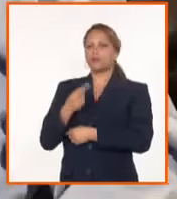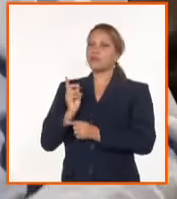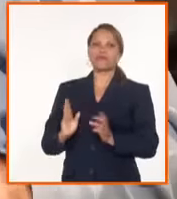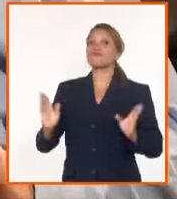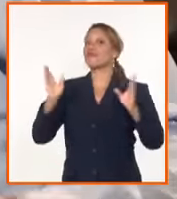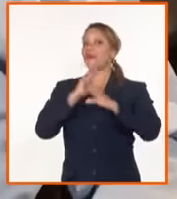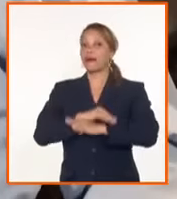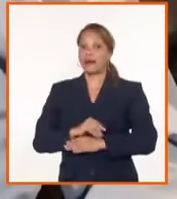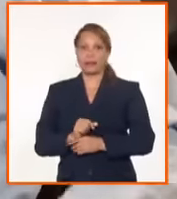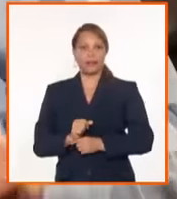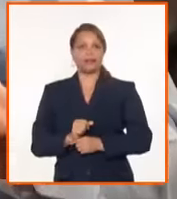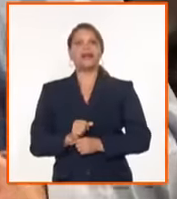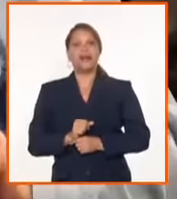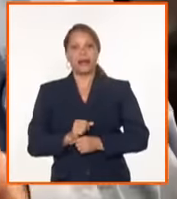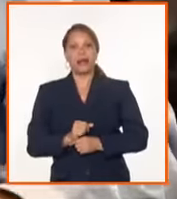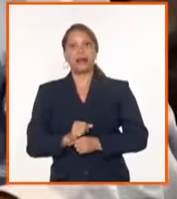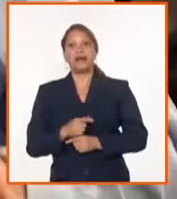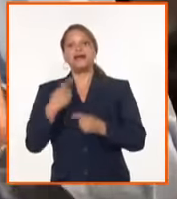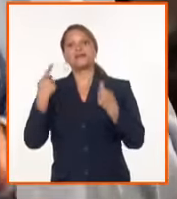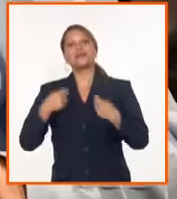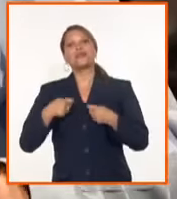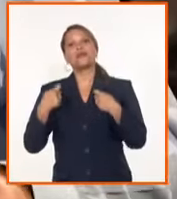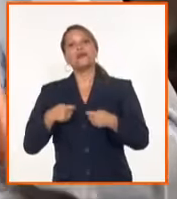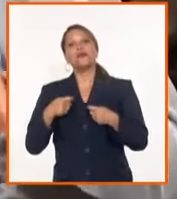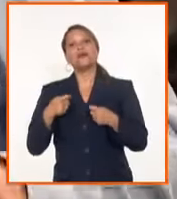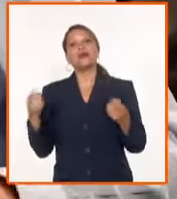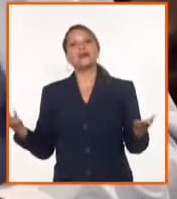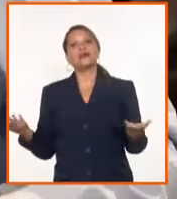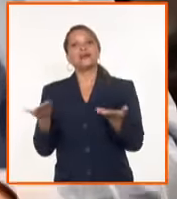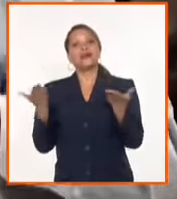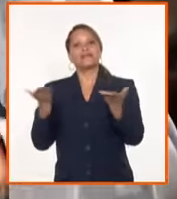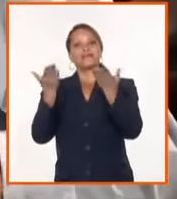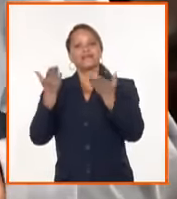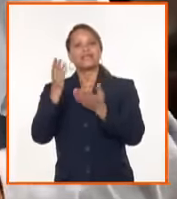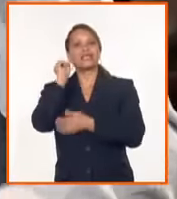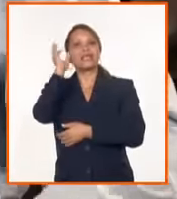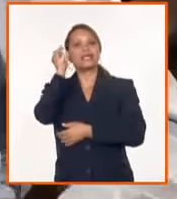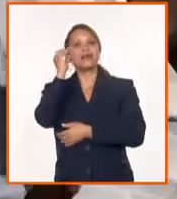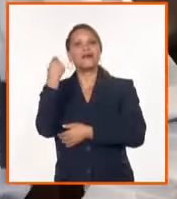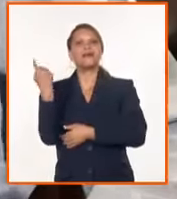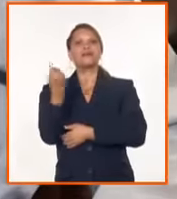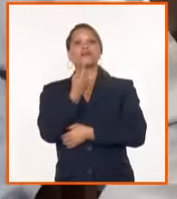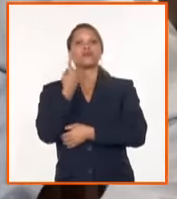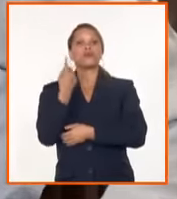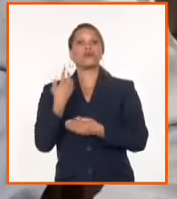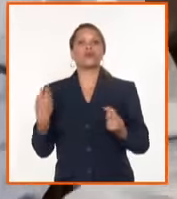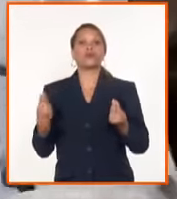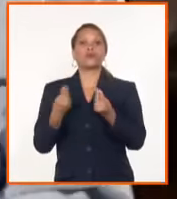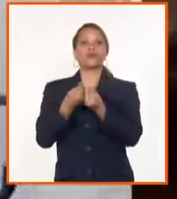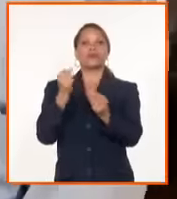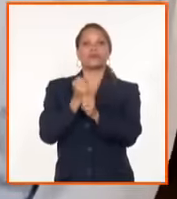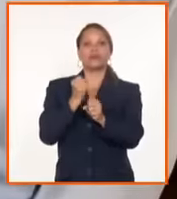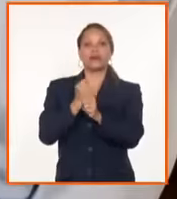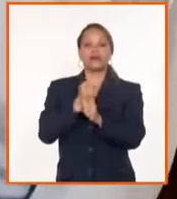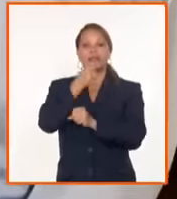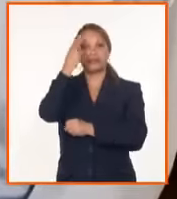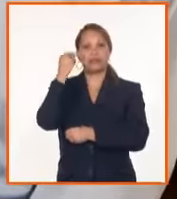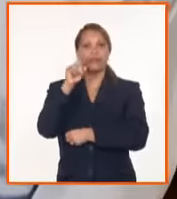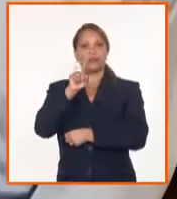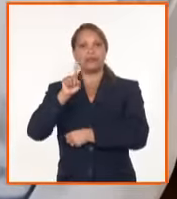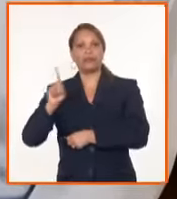hay que hacer una obra de creación heroica. Tenemos que construir heroicamente y creativamente el socialismo del siglo XXI en Cuba.